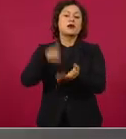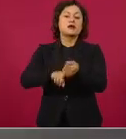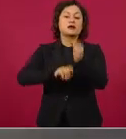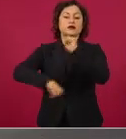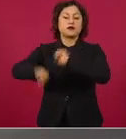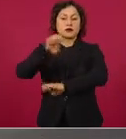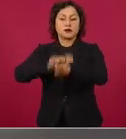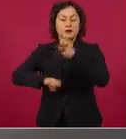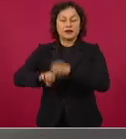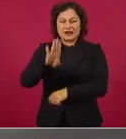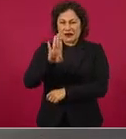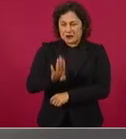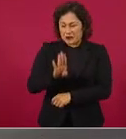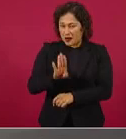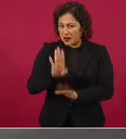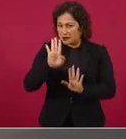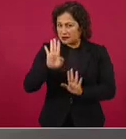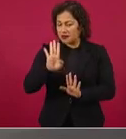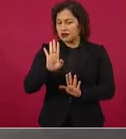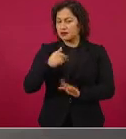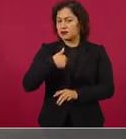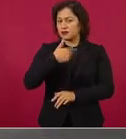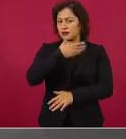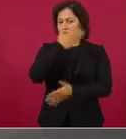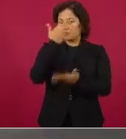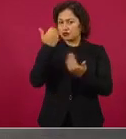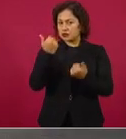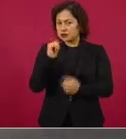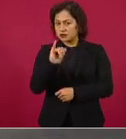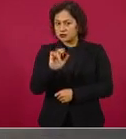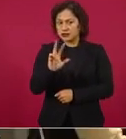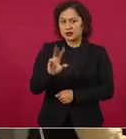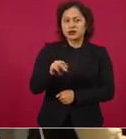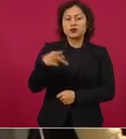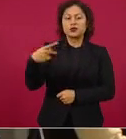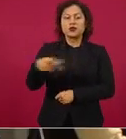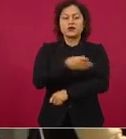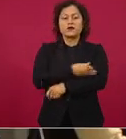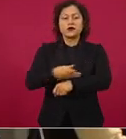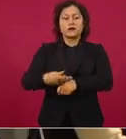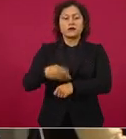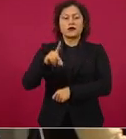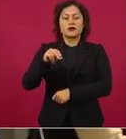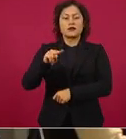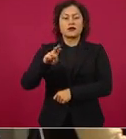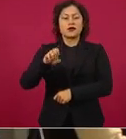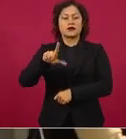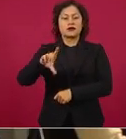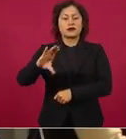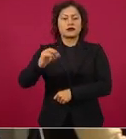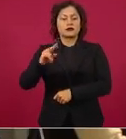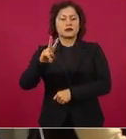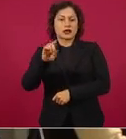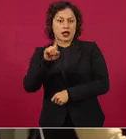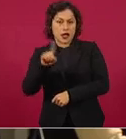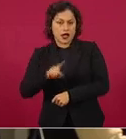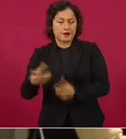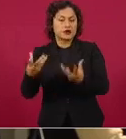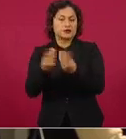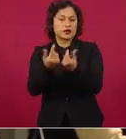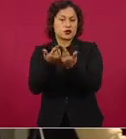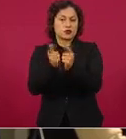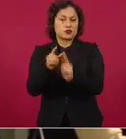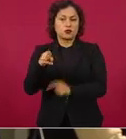al parecer, no sé si sea correcto, es de la familia de Daniel Chávez, del Grupo Vidanta, que entiendo él no